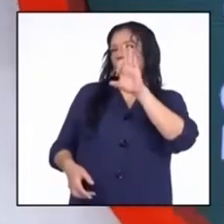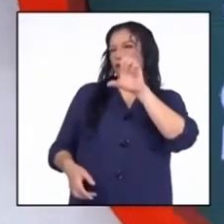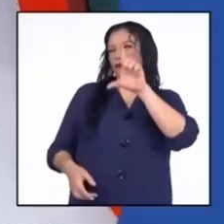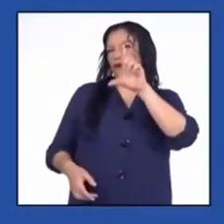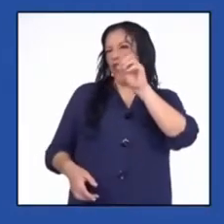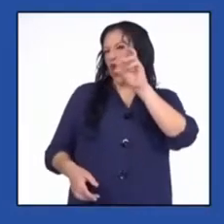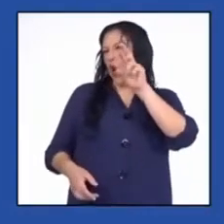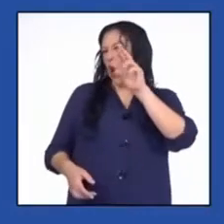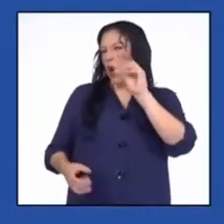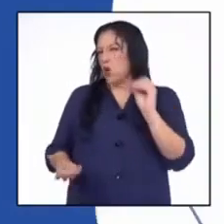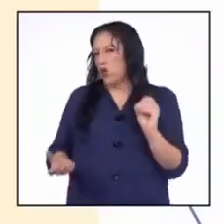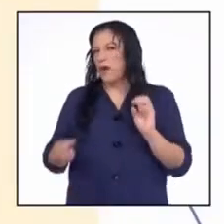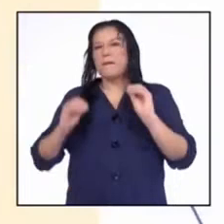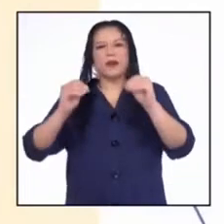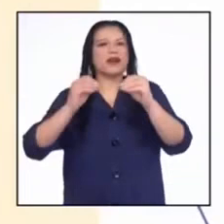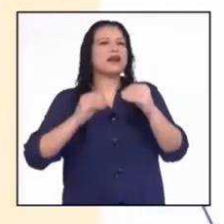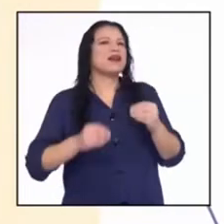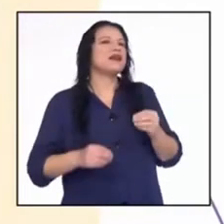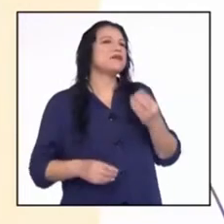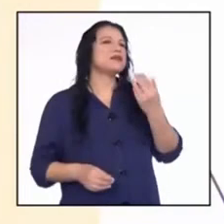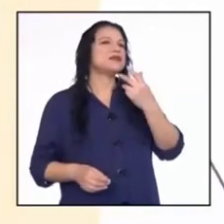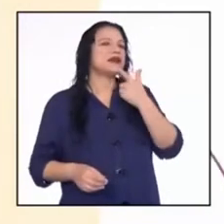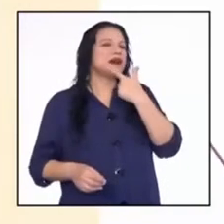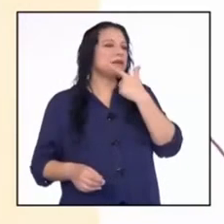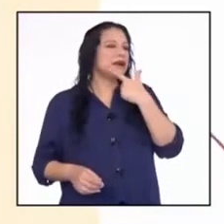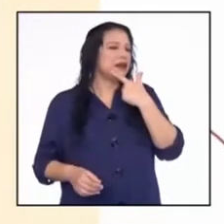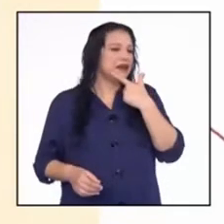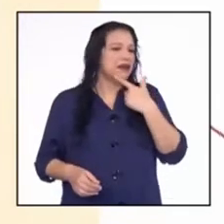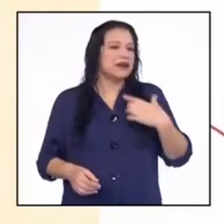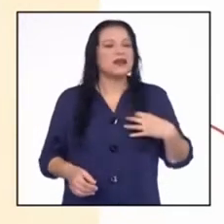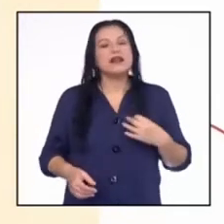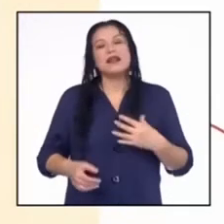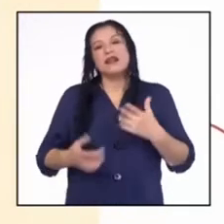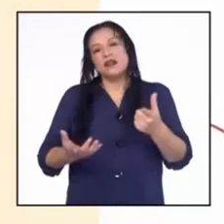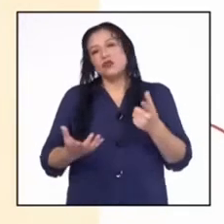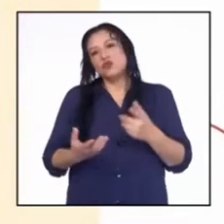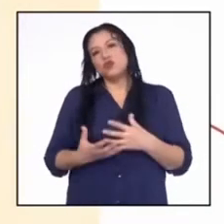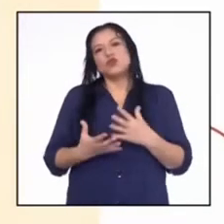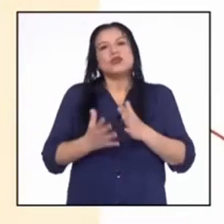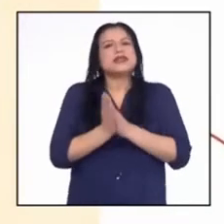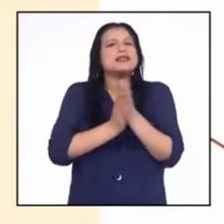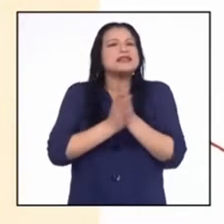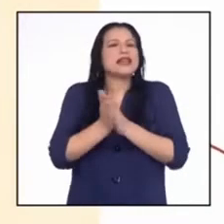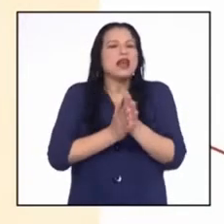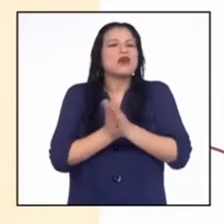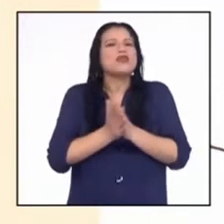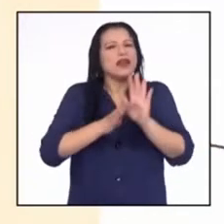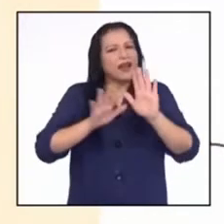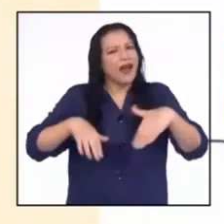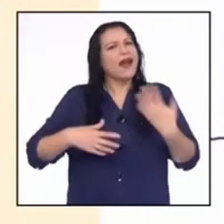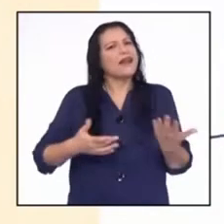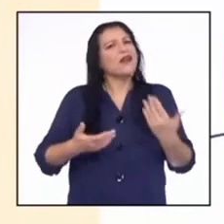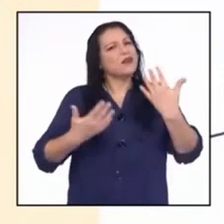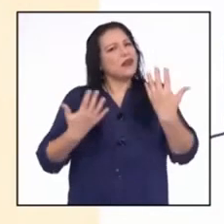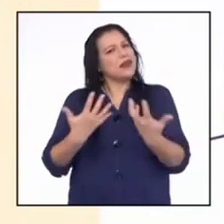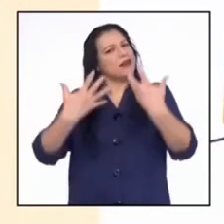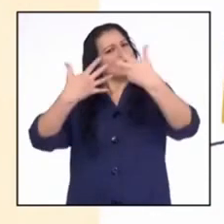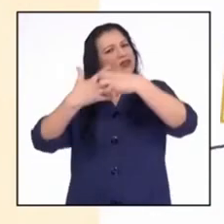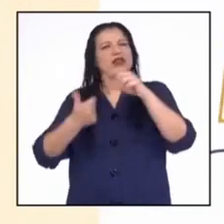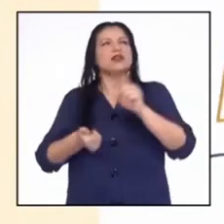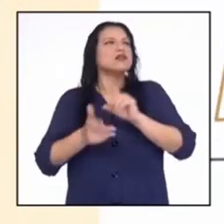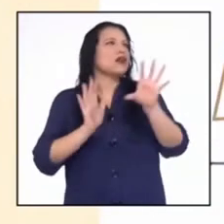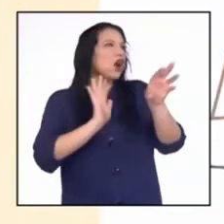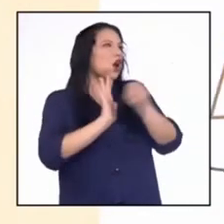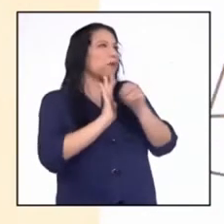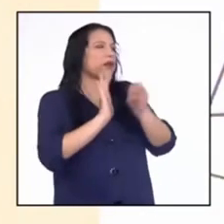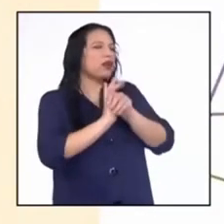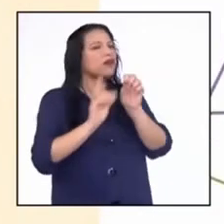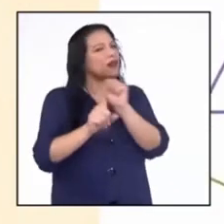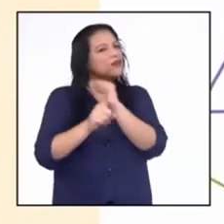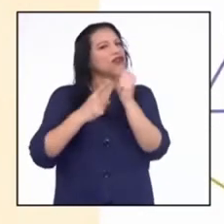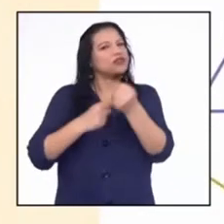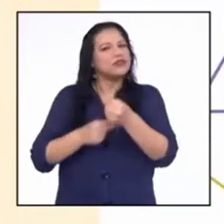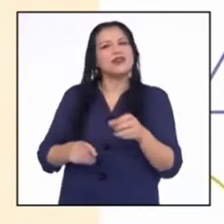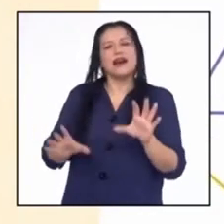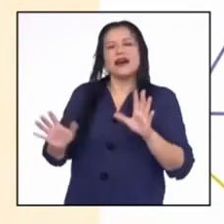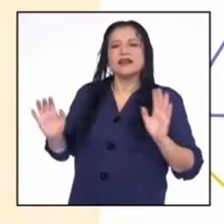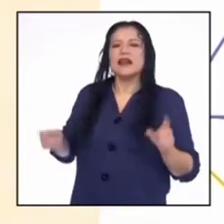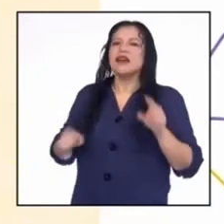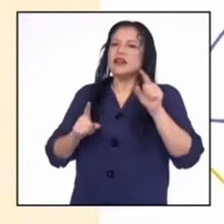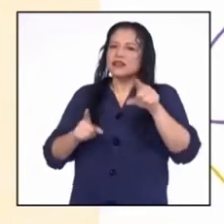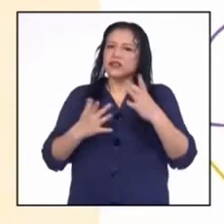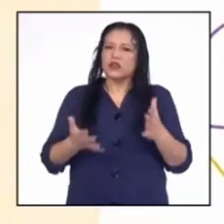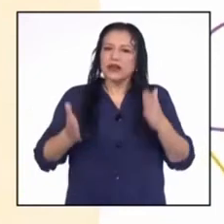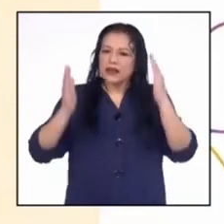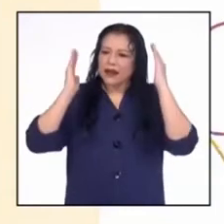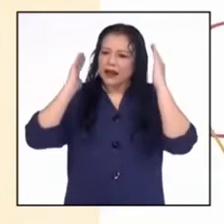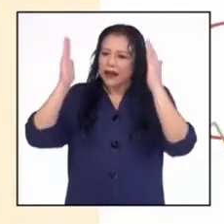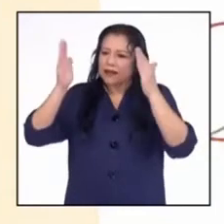esta frase en amarillo? Su deseo es que exista una relación adecuada donde no se imite lo que ya la sociedad hace, sino que haya una